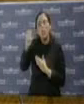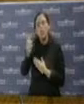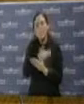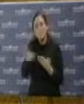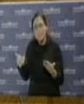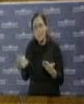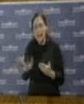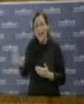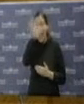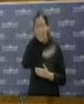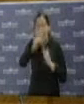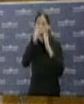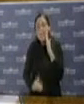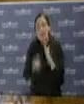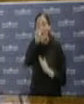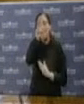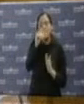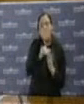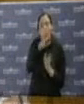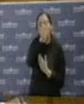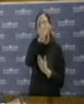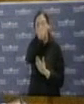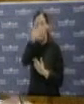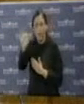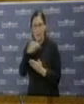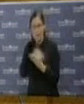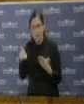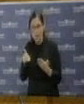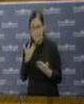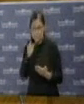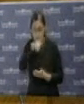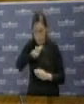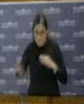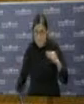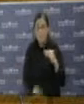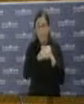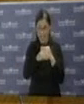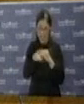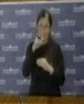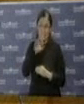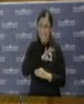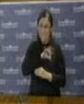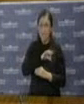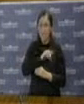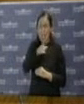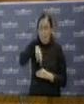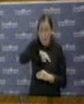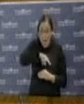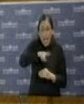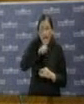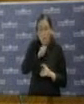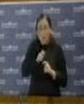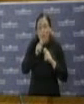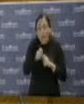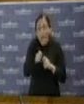La del Estado ha bajado 1.440 millones. Y si a esto añadimos, señorías, lo que presupuestan y no